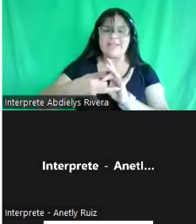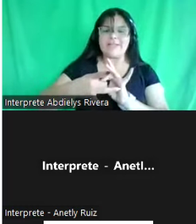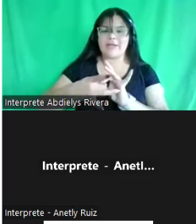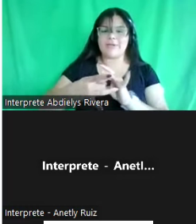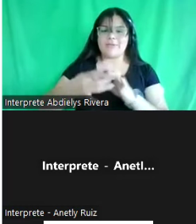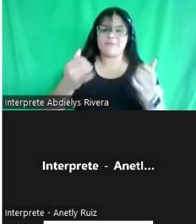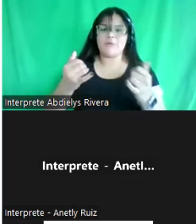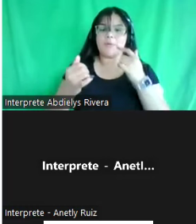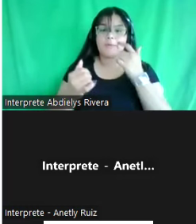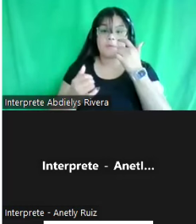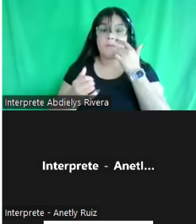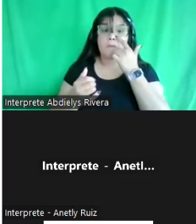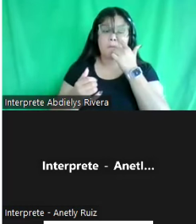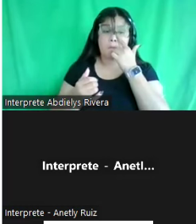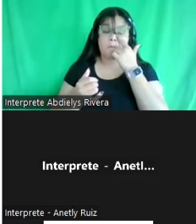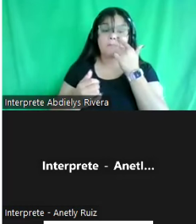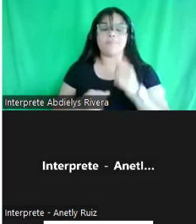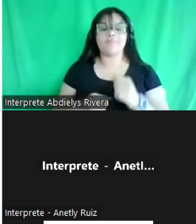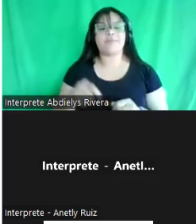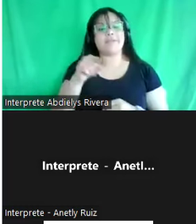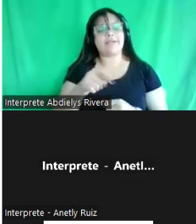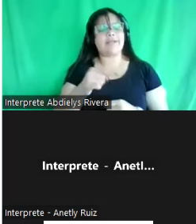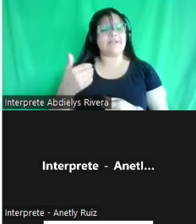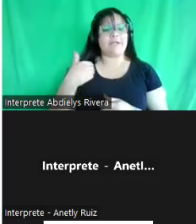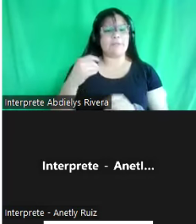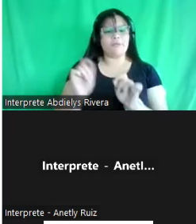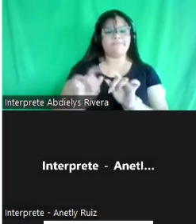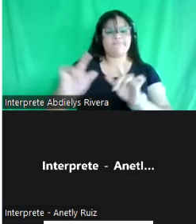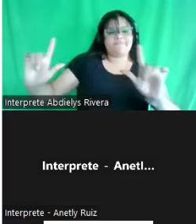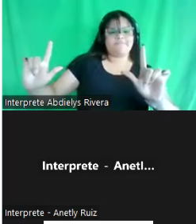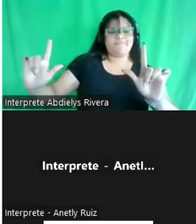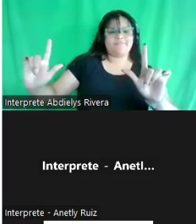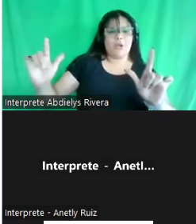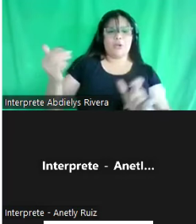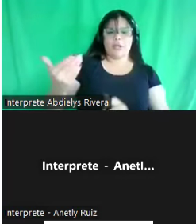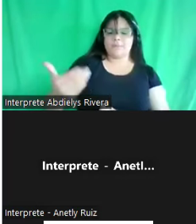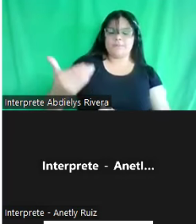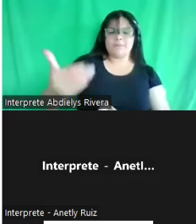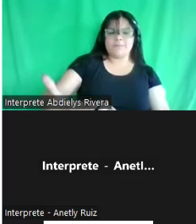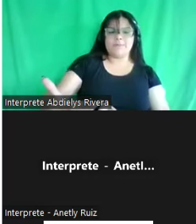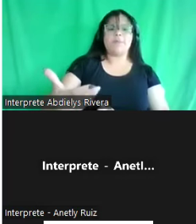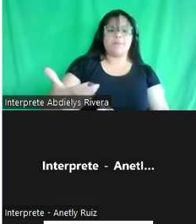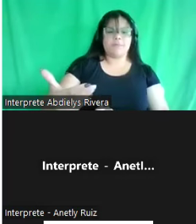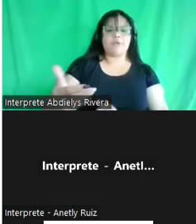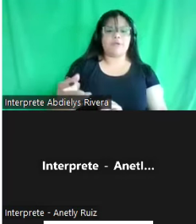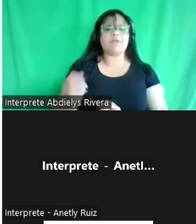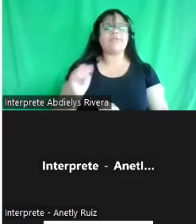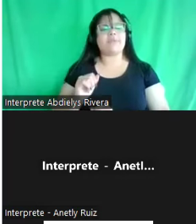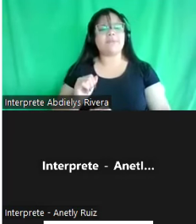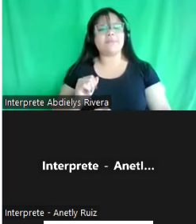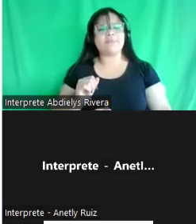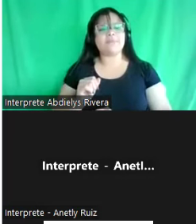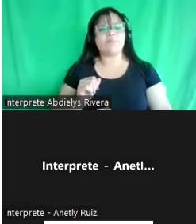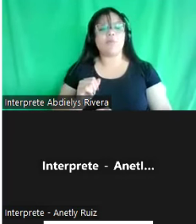Aquí compartimos entonces lo que es la promoción de los próximos bloques. Estaremos presentando las secciones